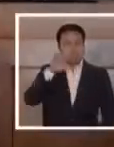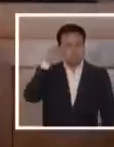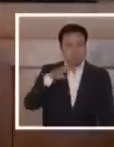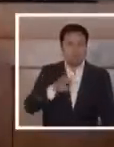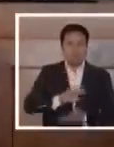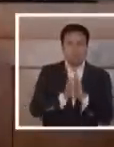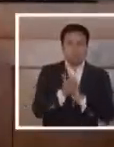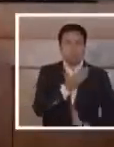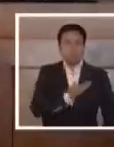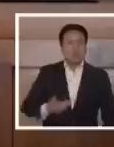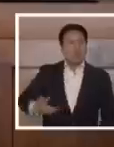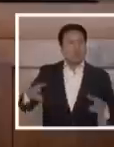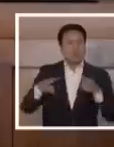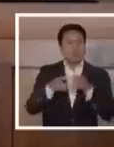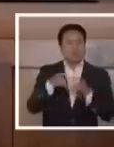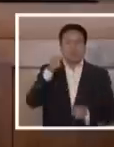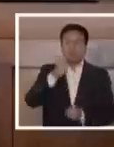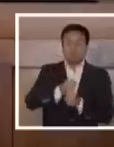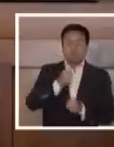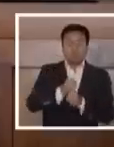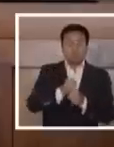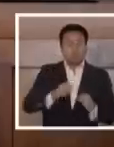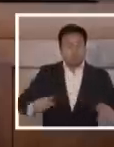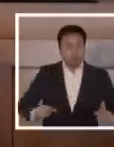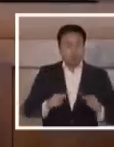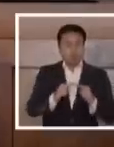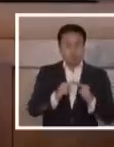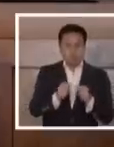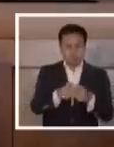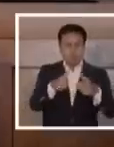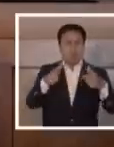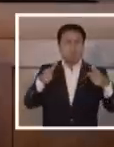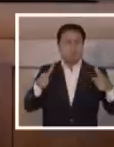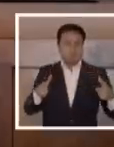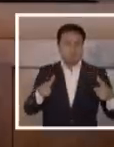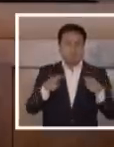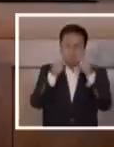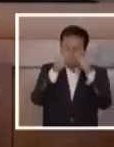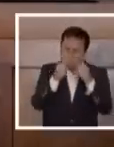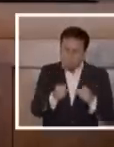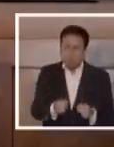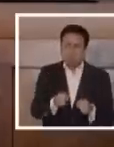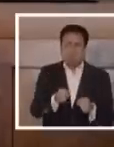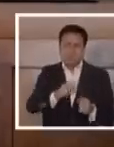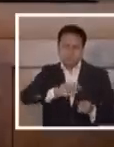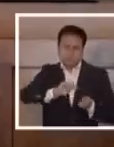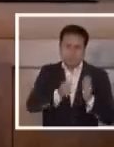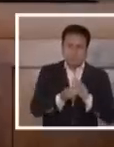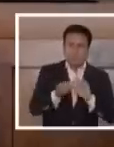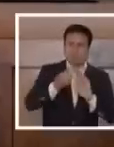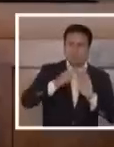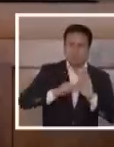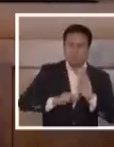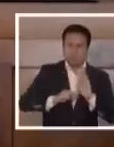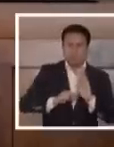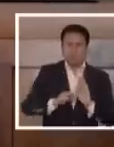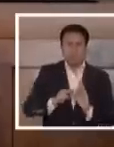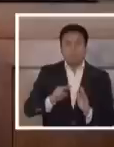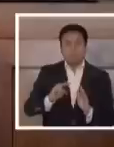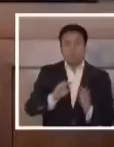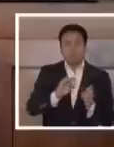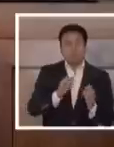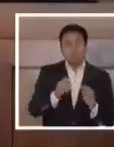votos, pero les dice que no va a entrar en una guerra de declaraciones, sino que más bien les va a tender una mano para iniciar eventualmente o reiniciar